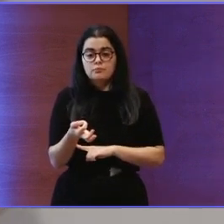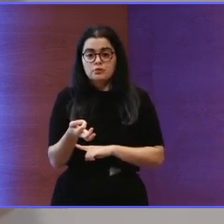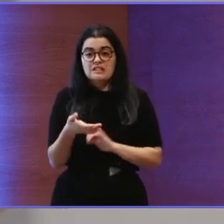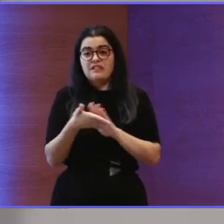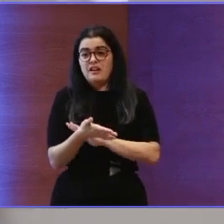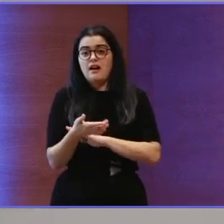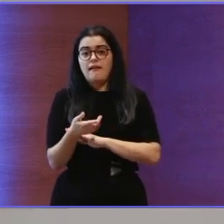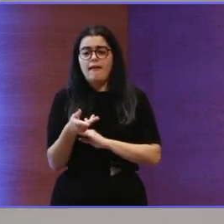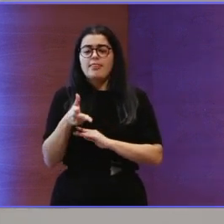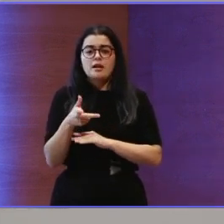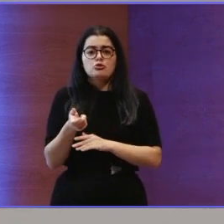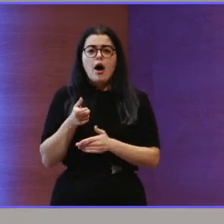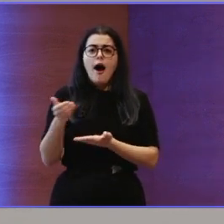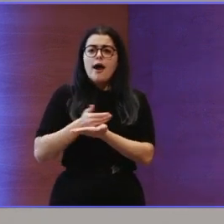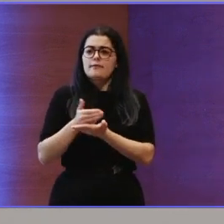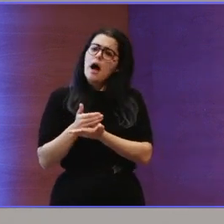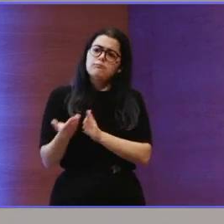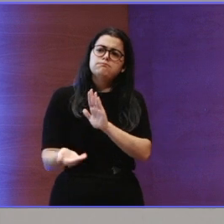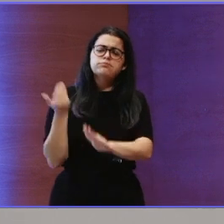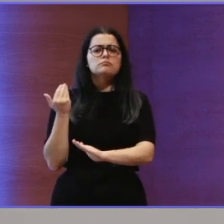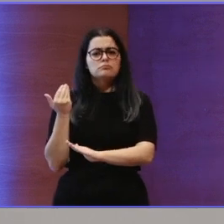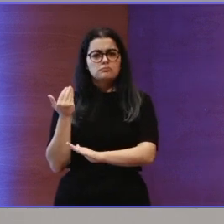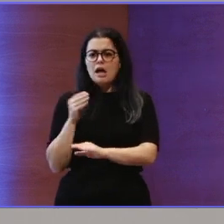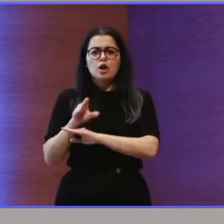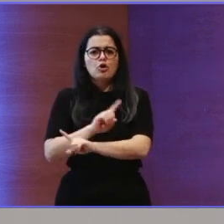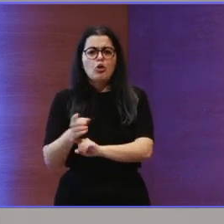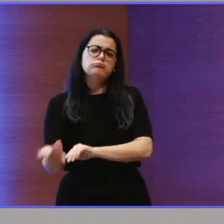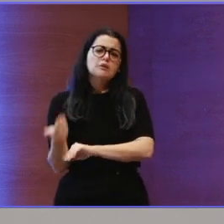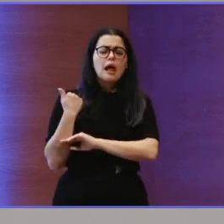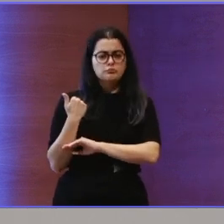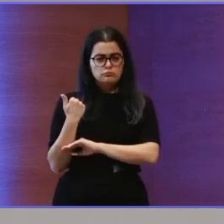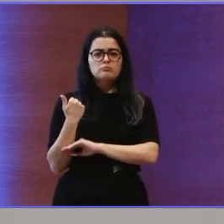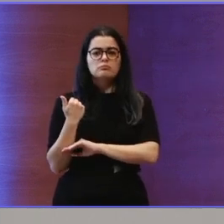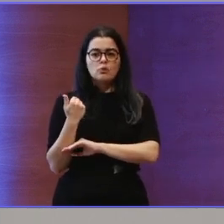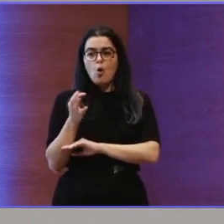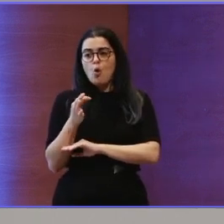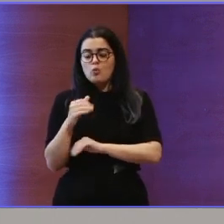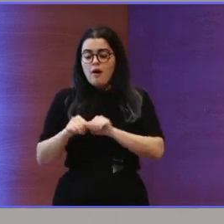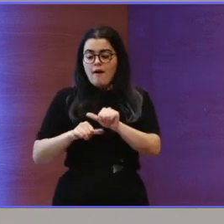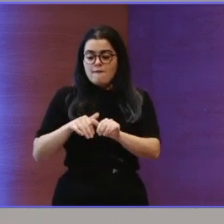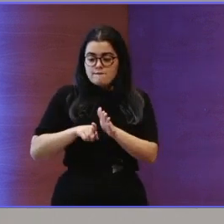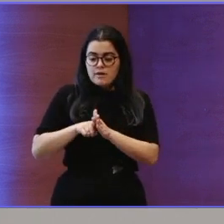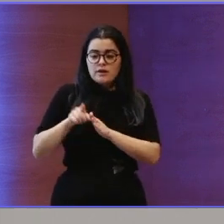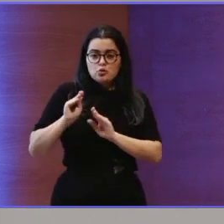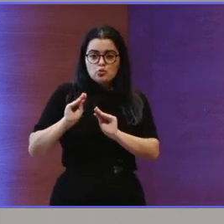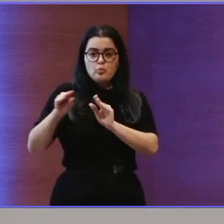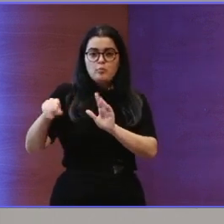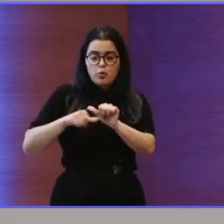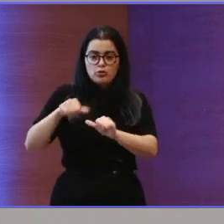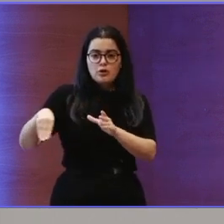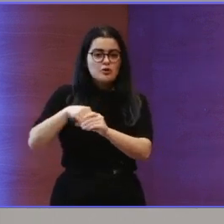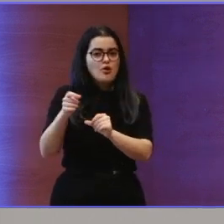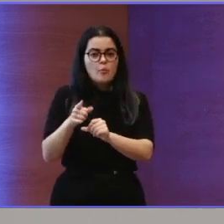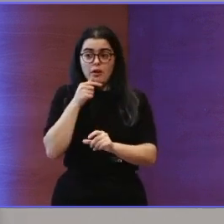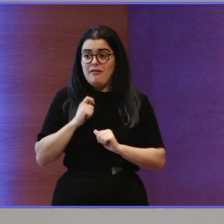suspensión del derecho de renta o o no un avance eh en su proceso de inclusión y a veces añadimos más